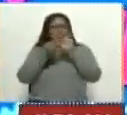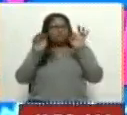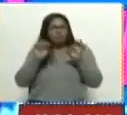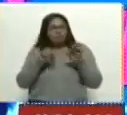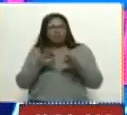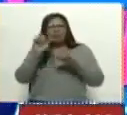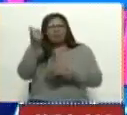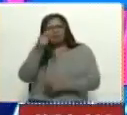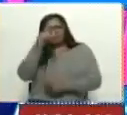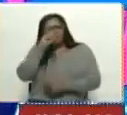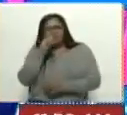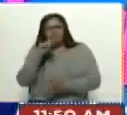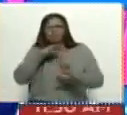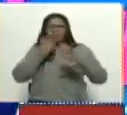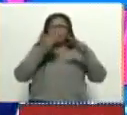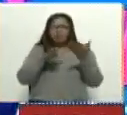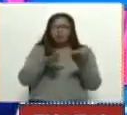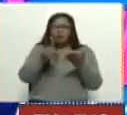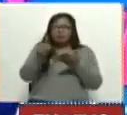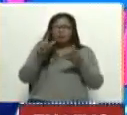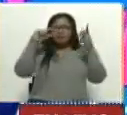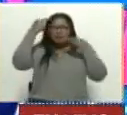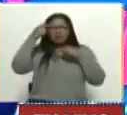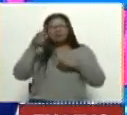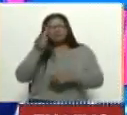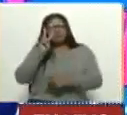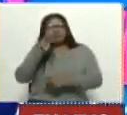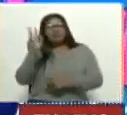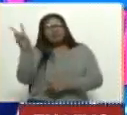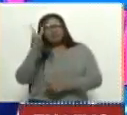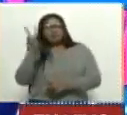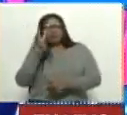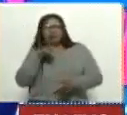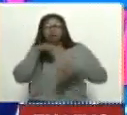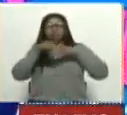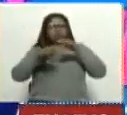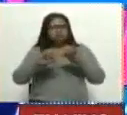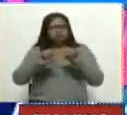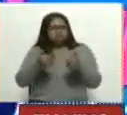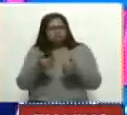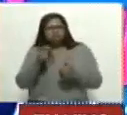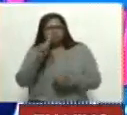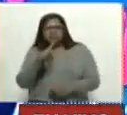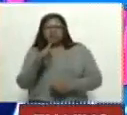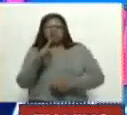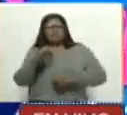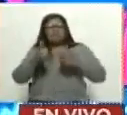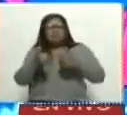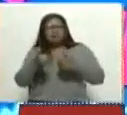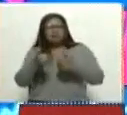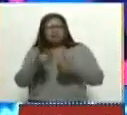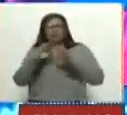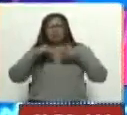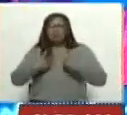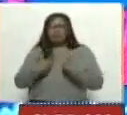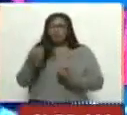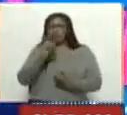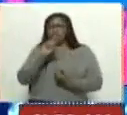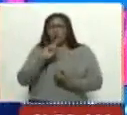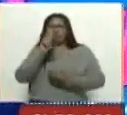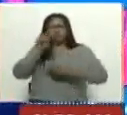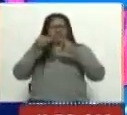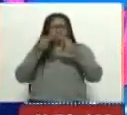de la partida física del comandante Chávez a una Venezuela que está de pie a una Venezuela que no se rindió a una Venezuela que no se